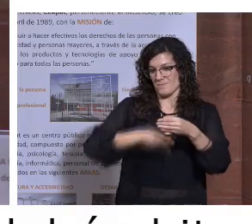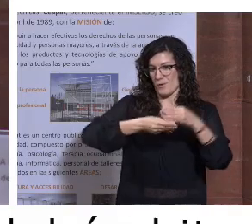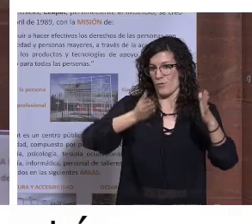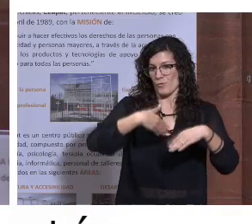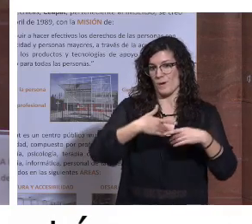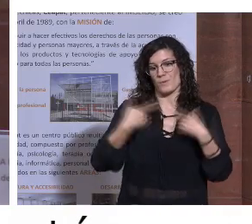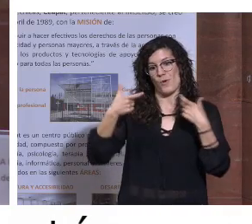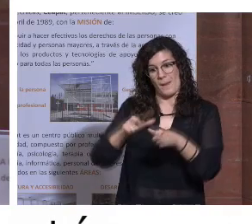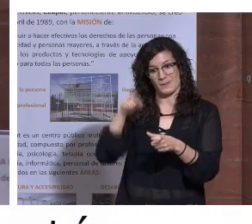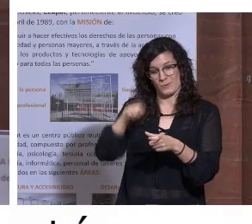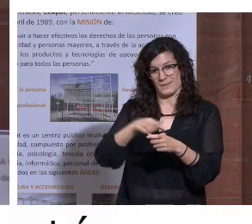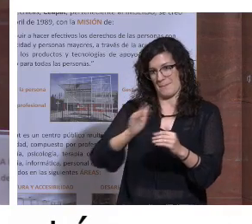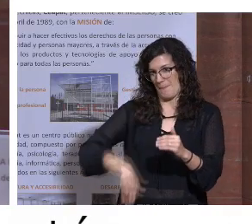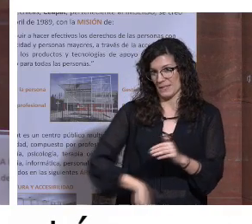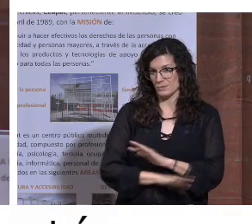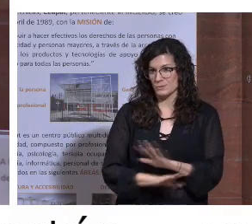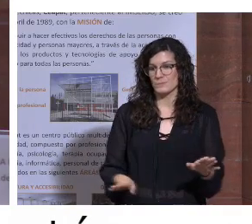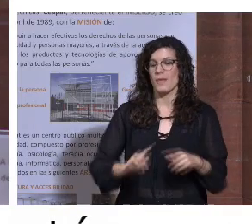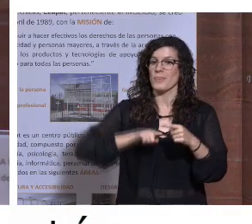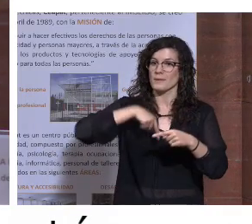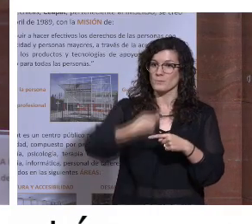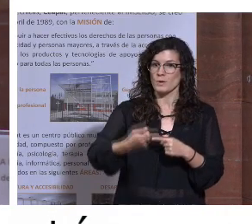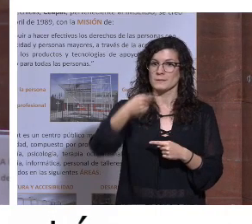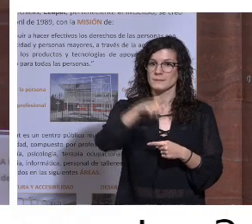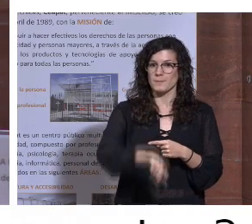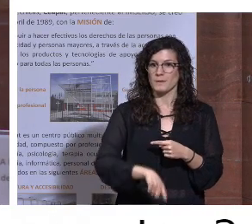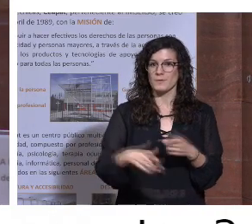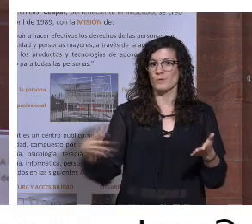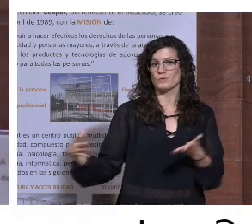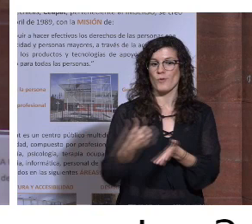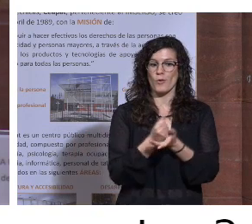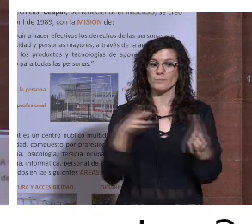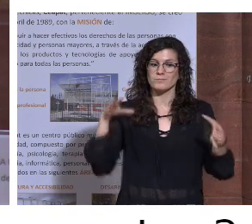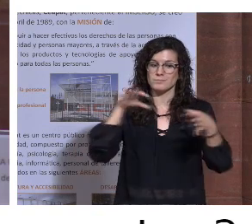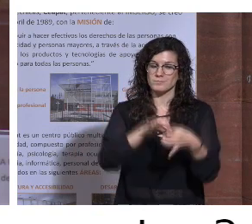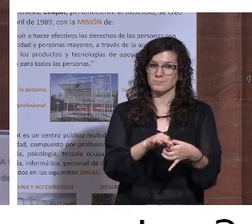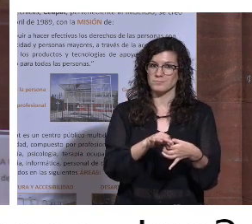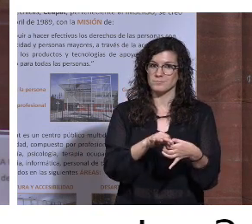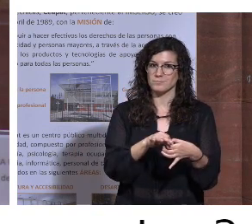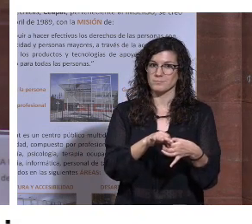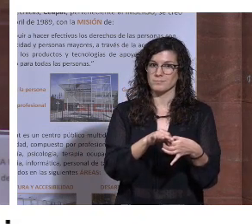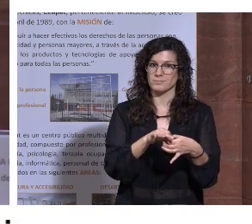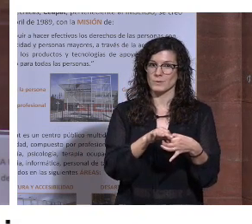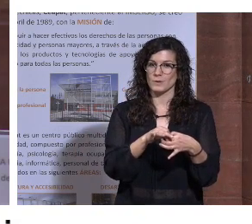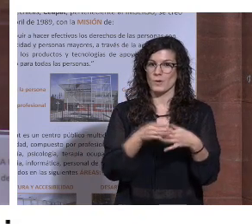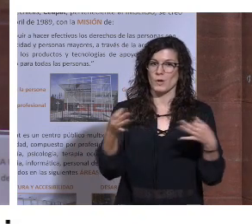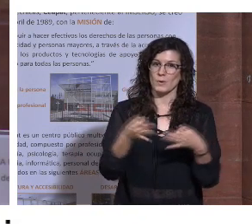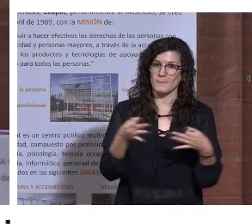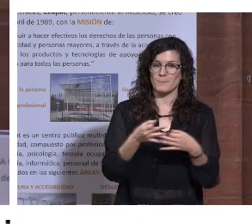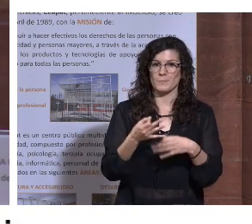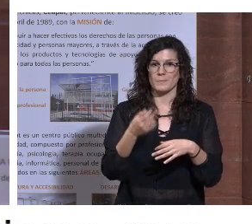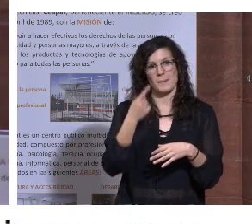en este ámbito menos, ¿no? Y después también todo lo que tiene que ver con la vigilancia